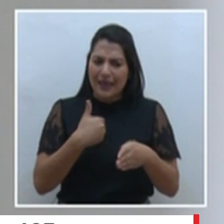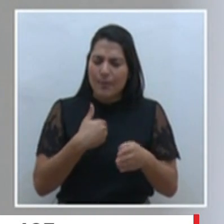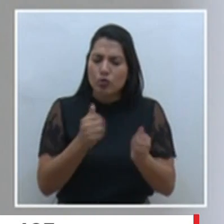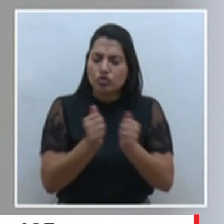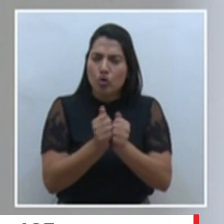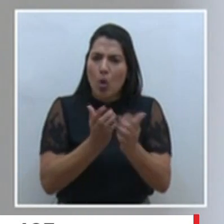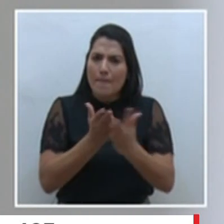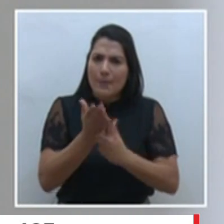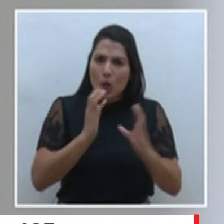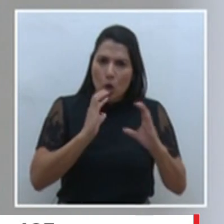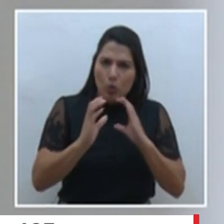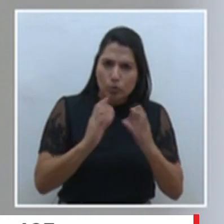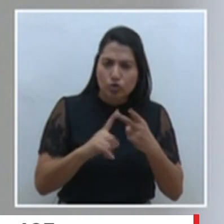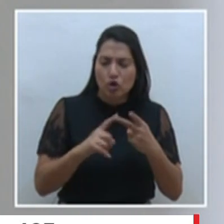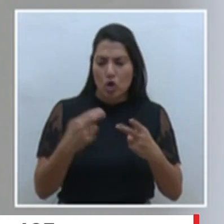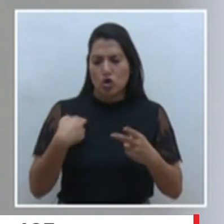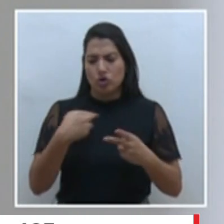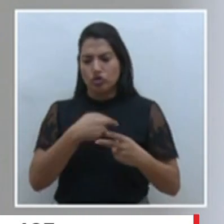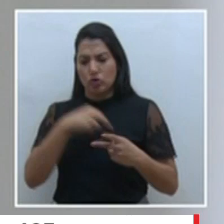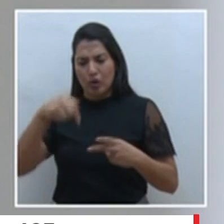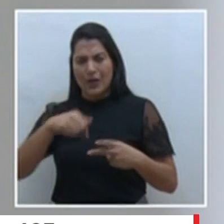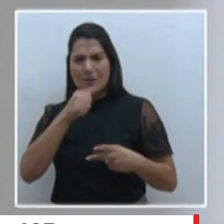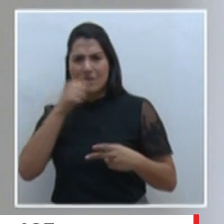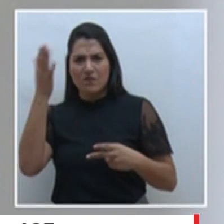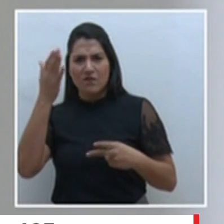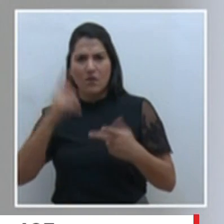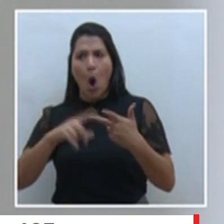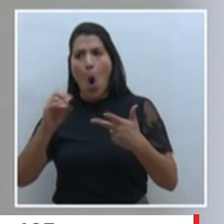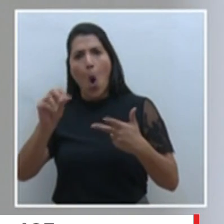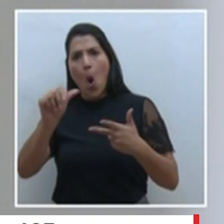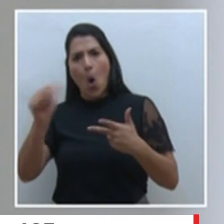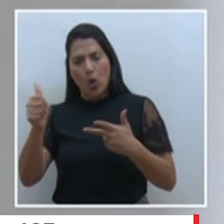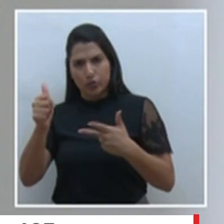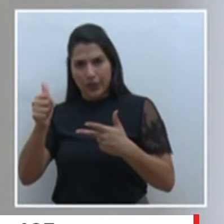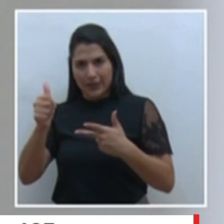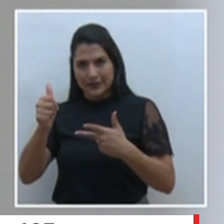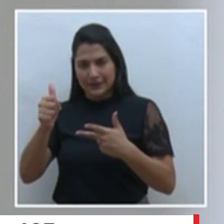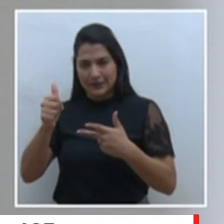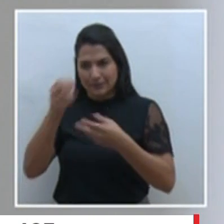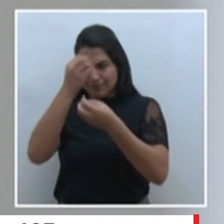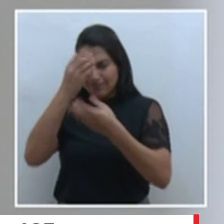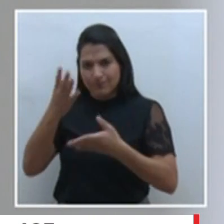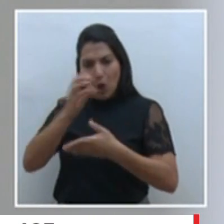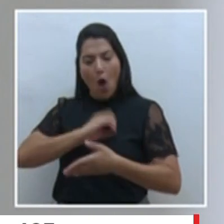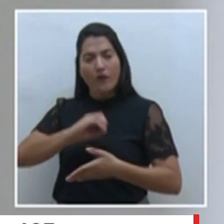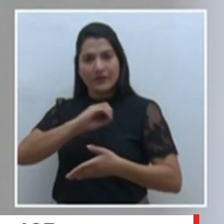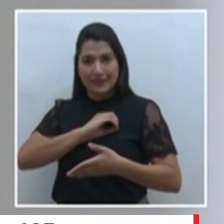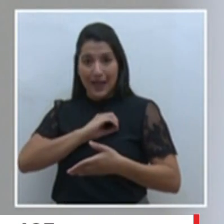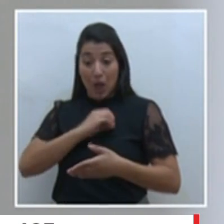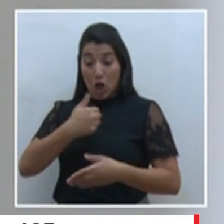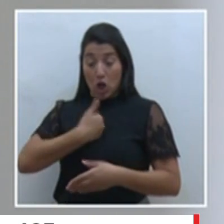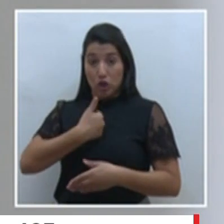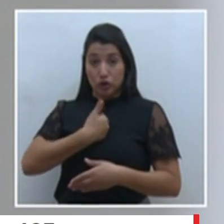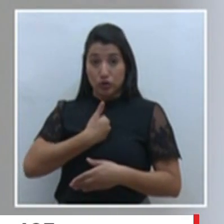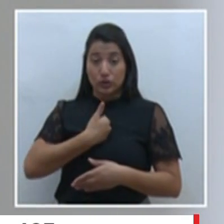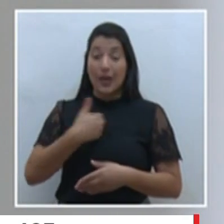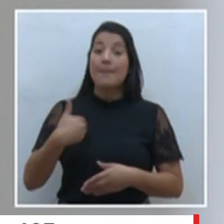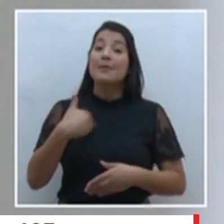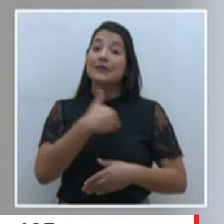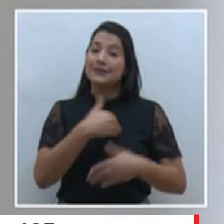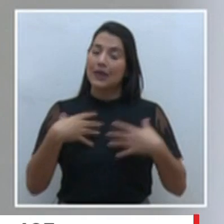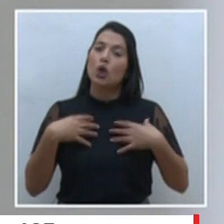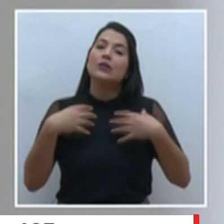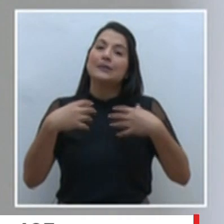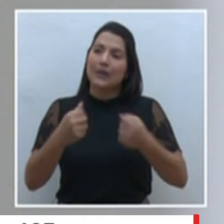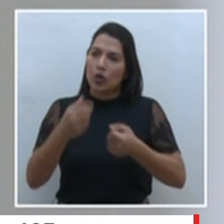en esta conferencia o a través de los comunicados de prensa somos los que oficializamos la información. En realidad es el Ministerio de Salud el que